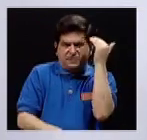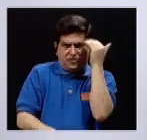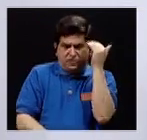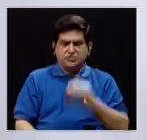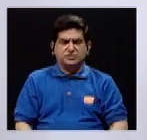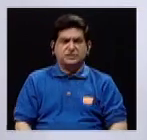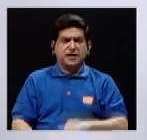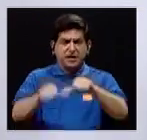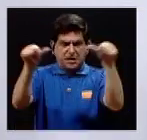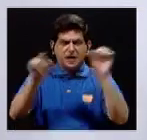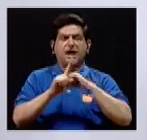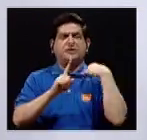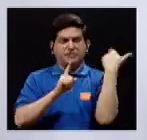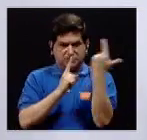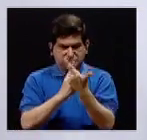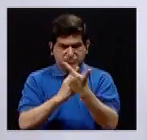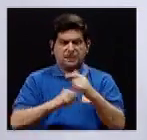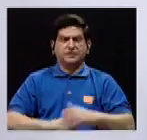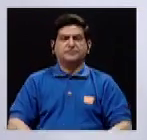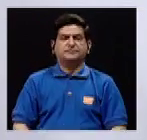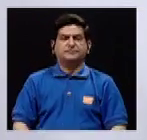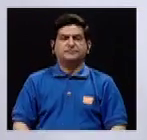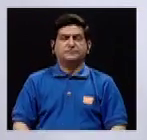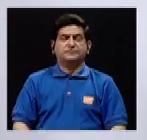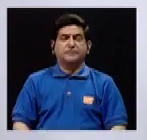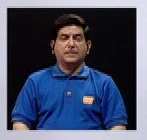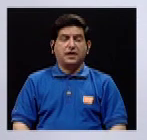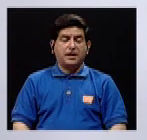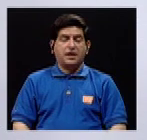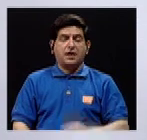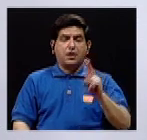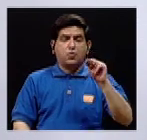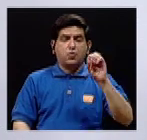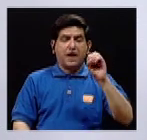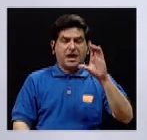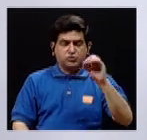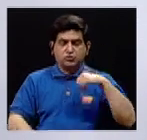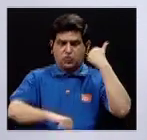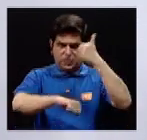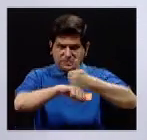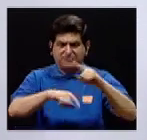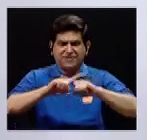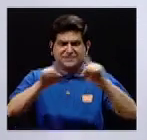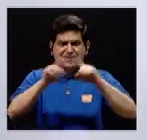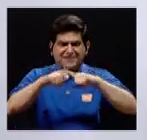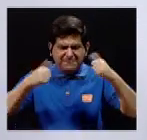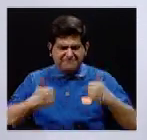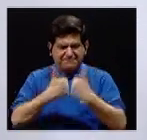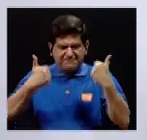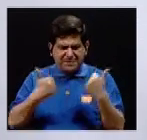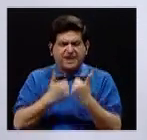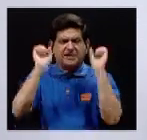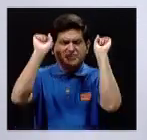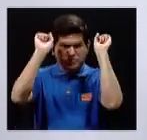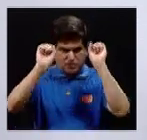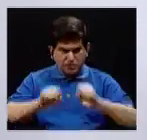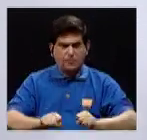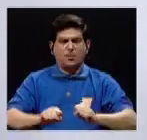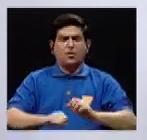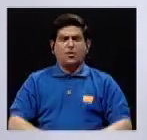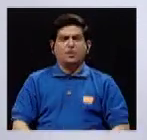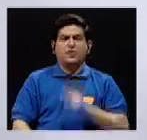de conocimiento y en todas las áreas sociales entonces la UNESCO Establece que que hay muchos desafíos para poder